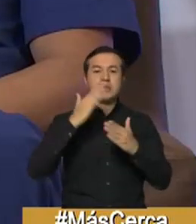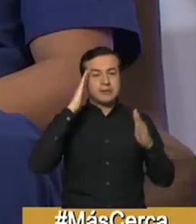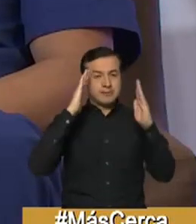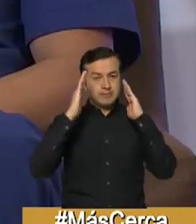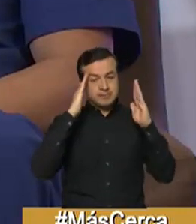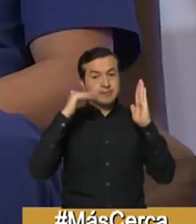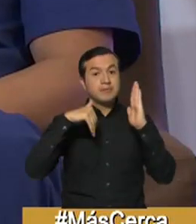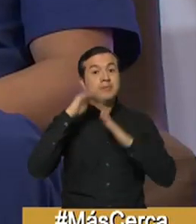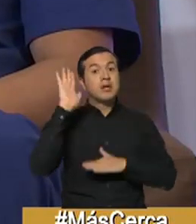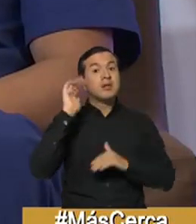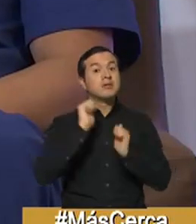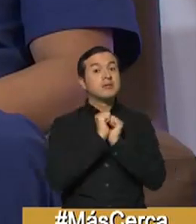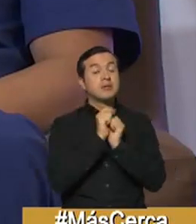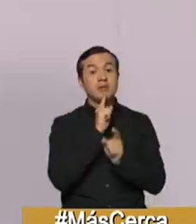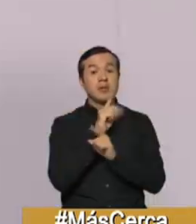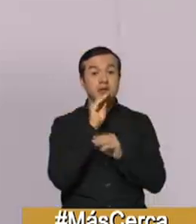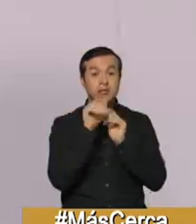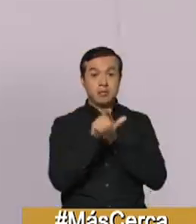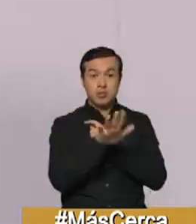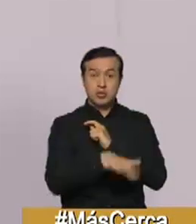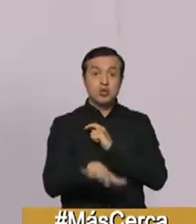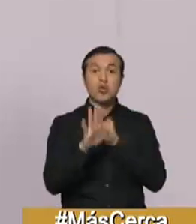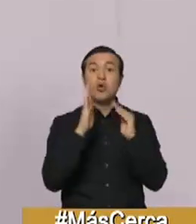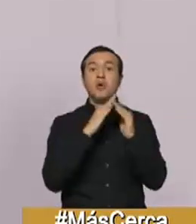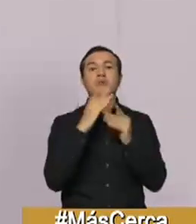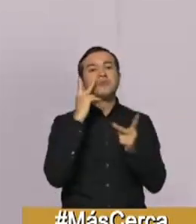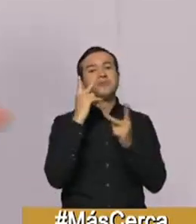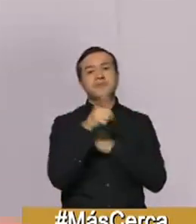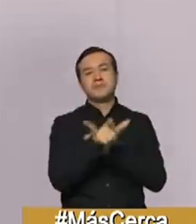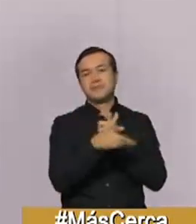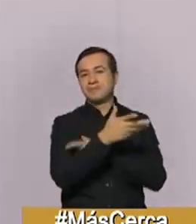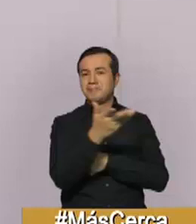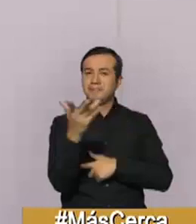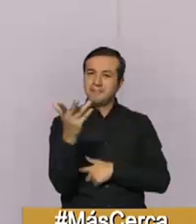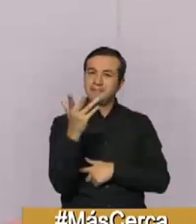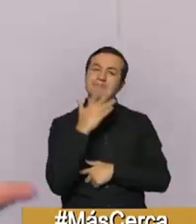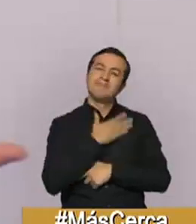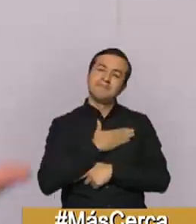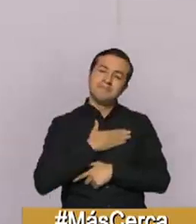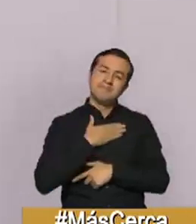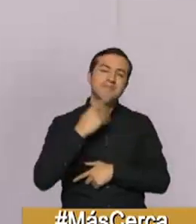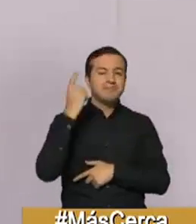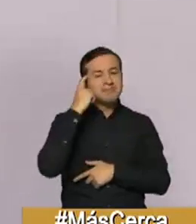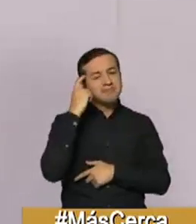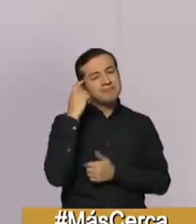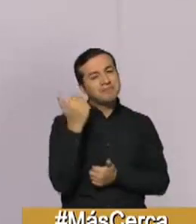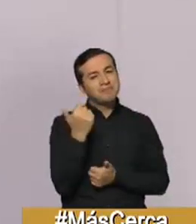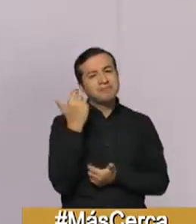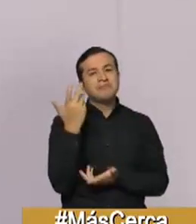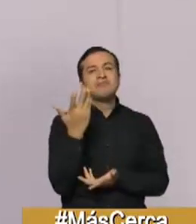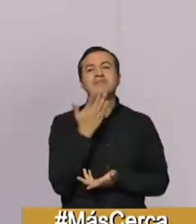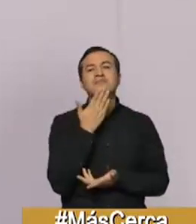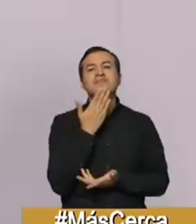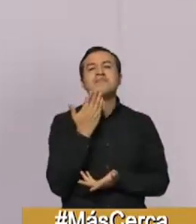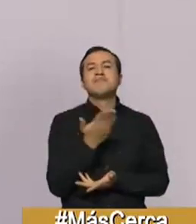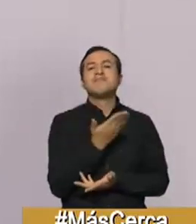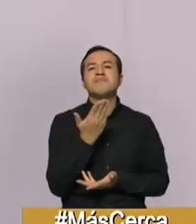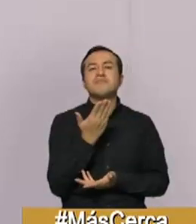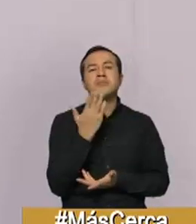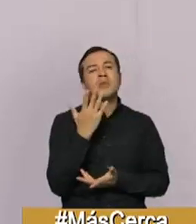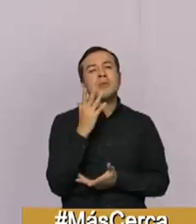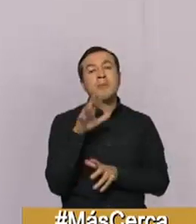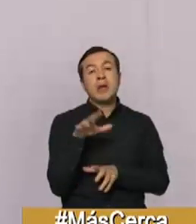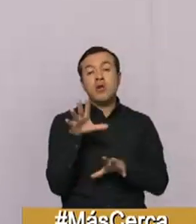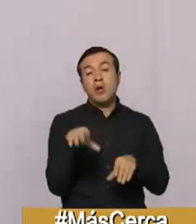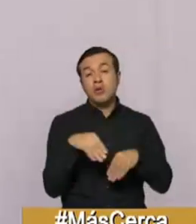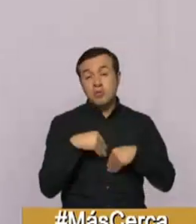acompañarnos en Más Cerca. Ya saben, esta es su casa. Y a ustedes que nos están viendo en casa, por favor, pensemos bien al momento que vamos a adoptar un